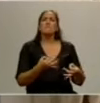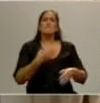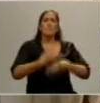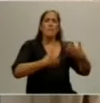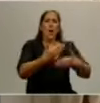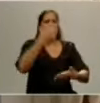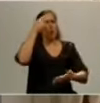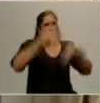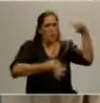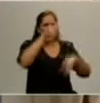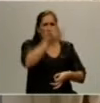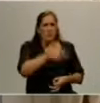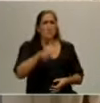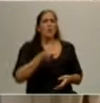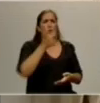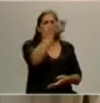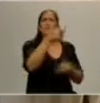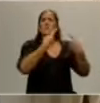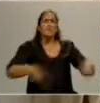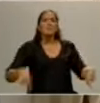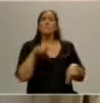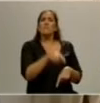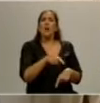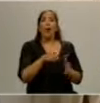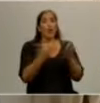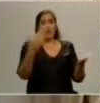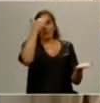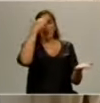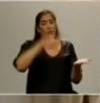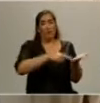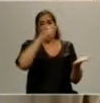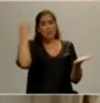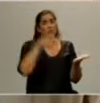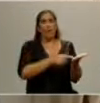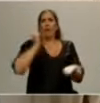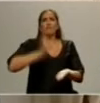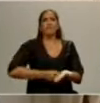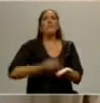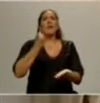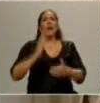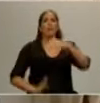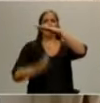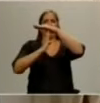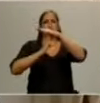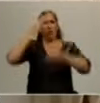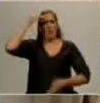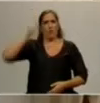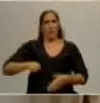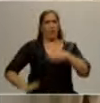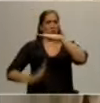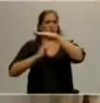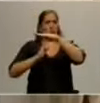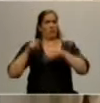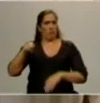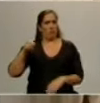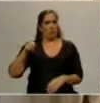el juzgamiento y la condena, es porque así lo establece la Constitución Nacional, la Corte Suprema de Justicia de la Nación. Como ustedes